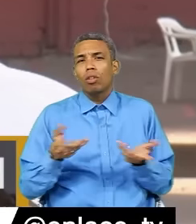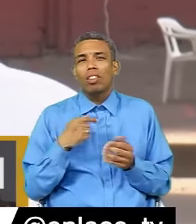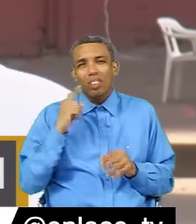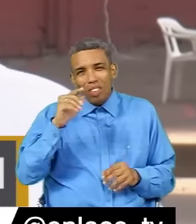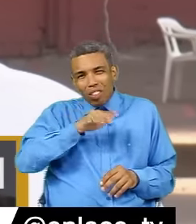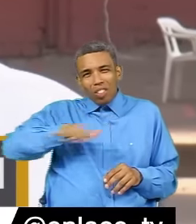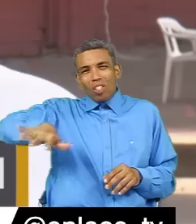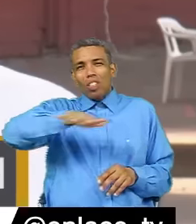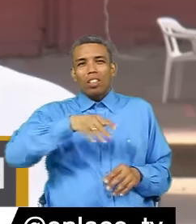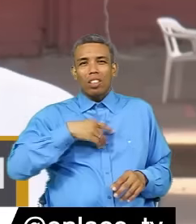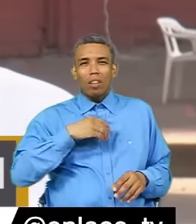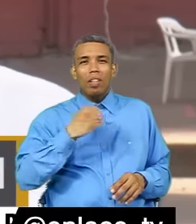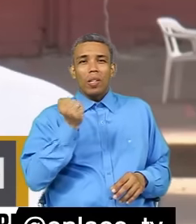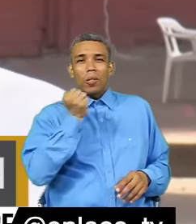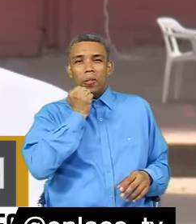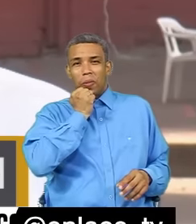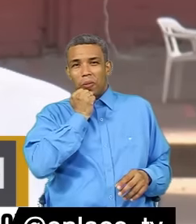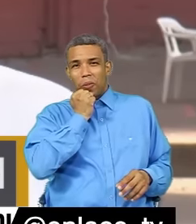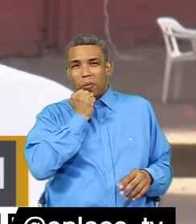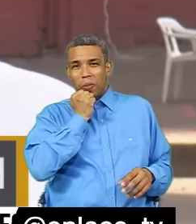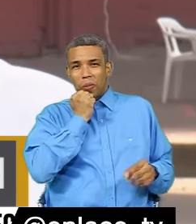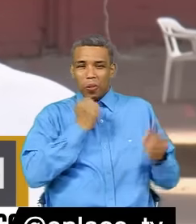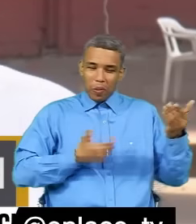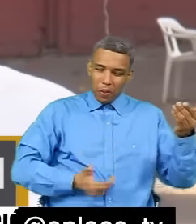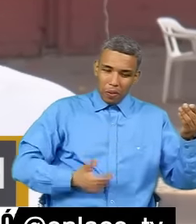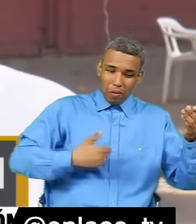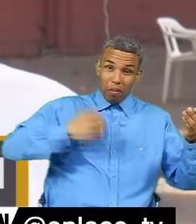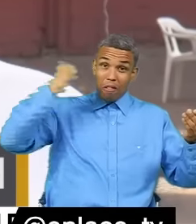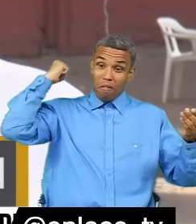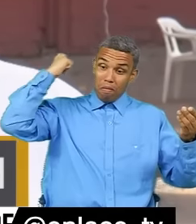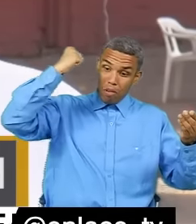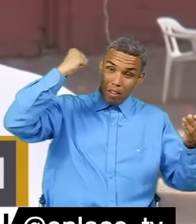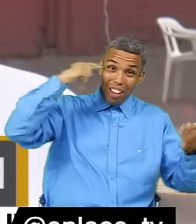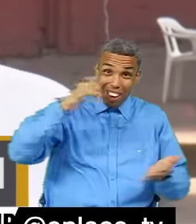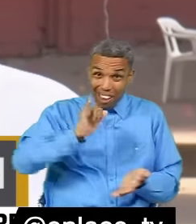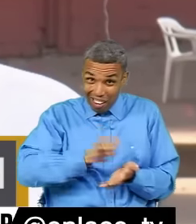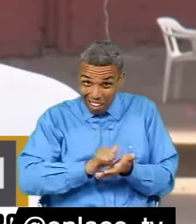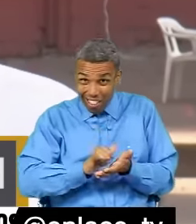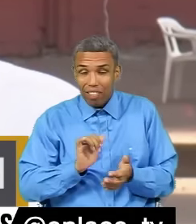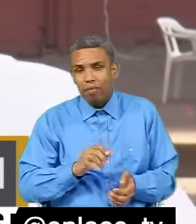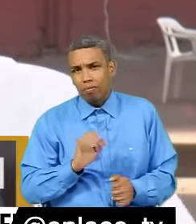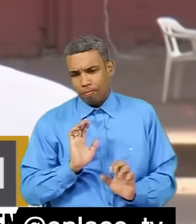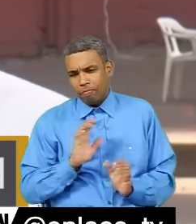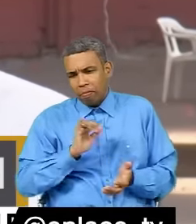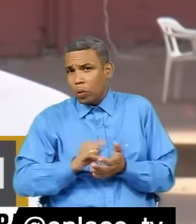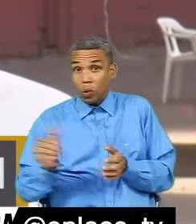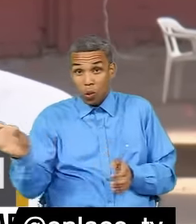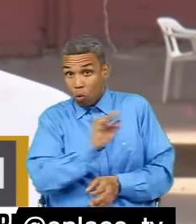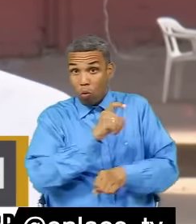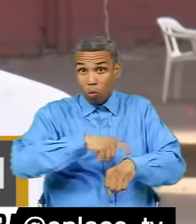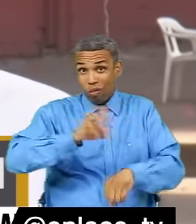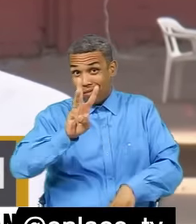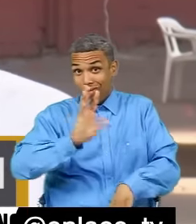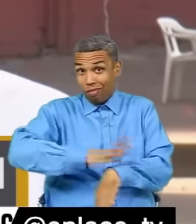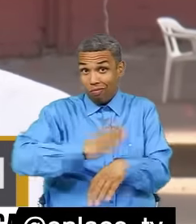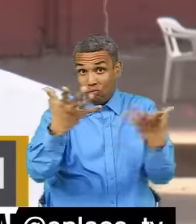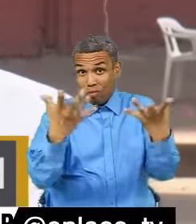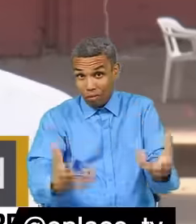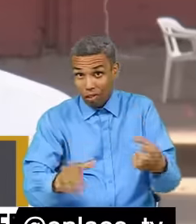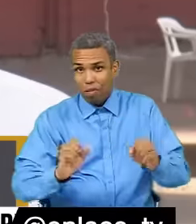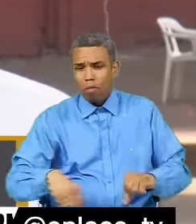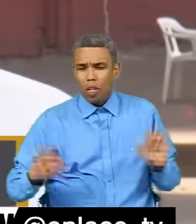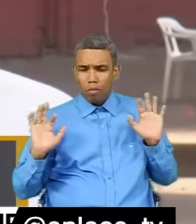del indio Cacique Pipatón en la 36, detrás de la normal. Allí estaremos convocados todos los barranqueños que apoyamos